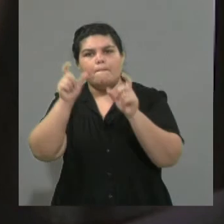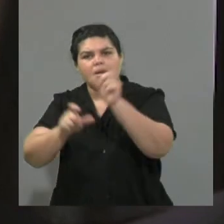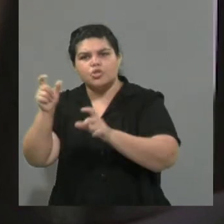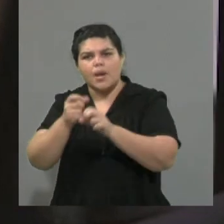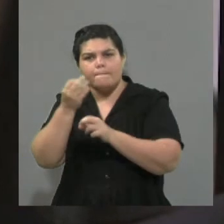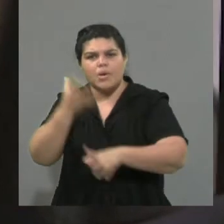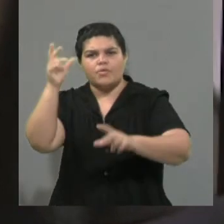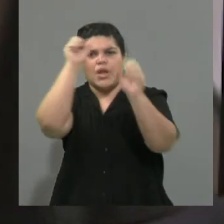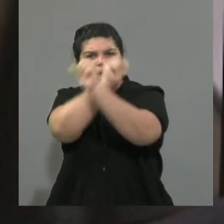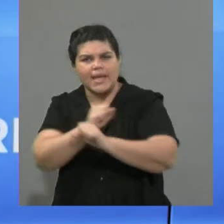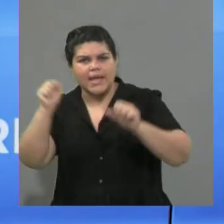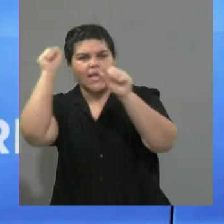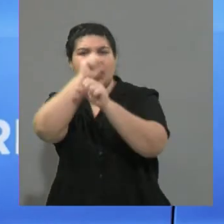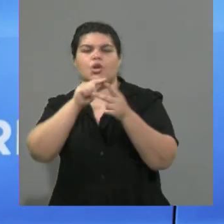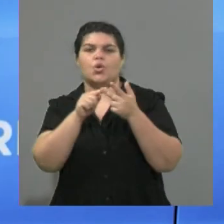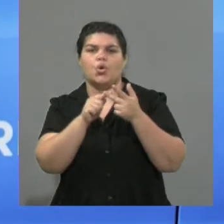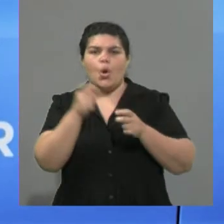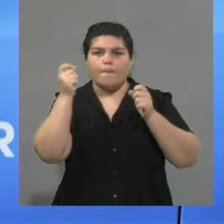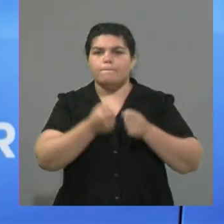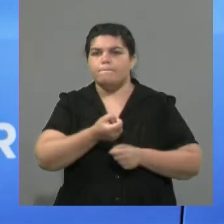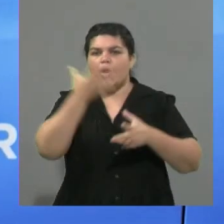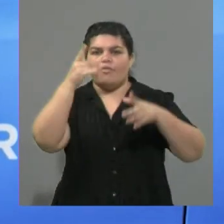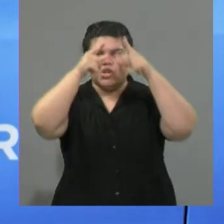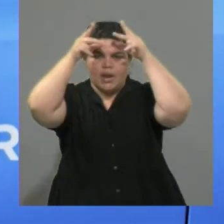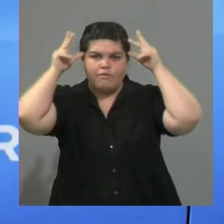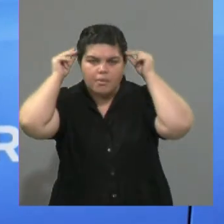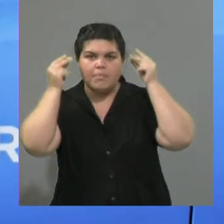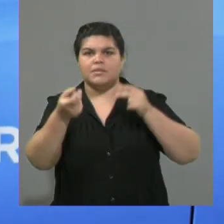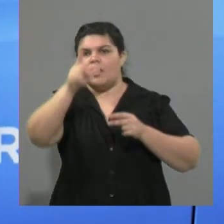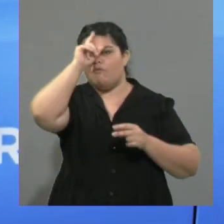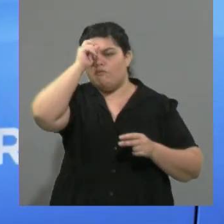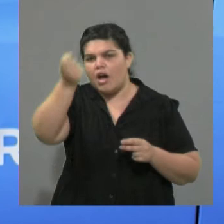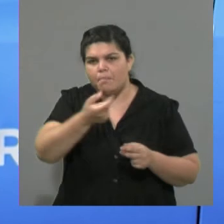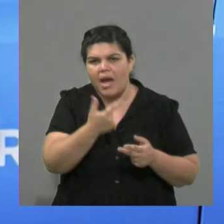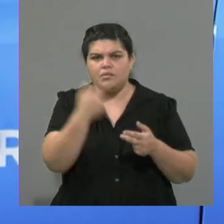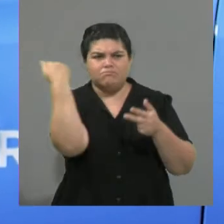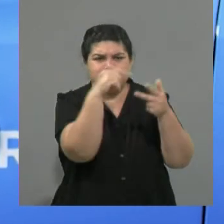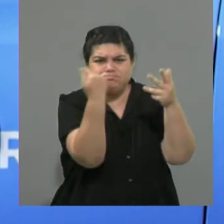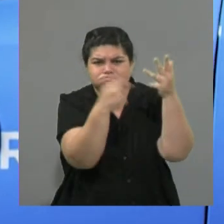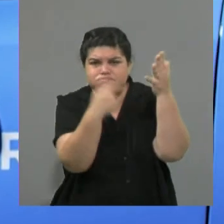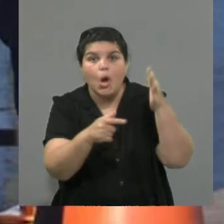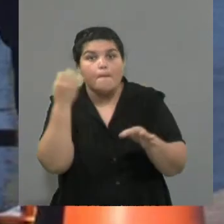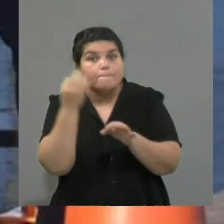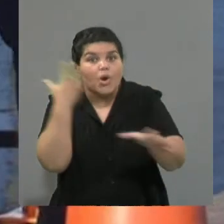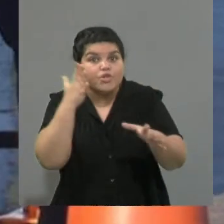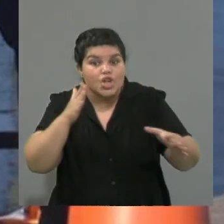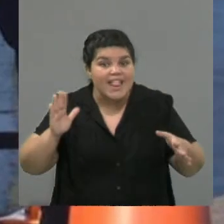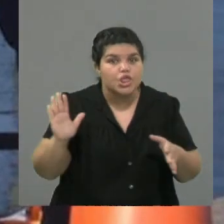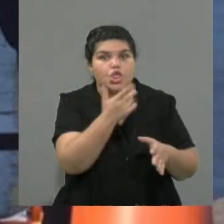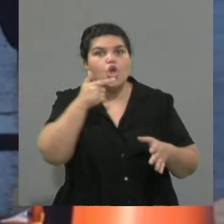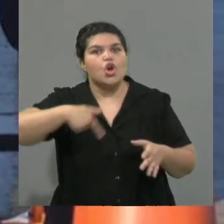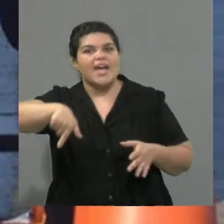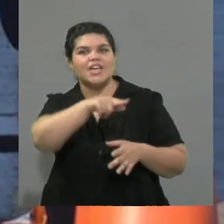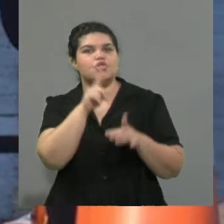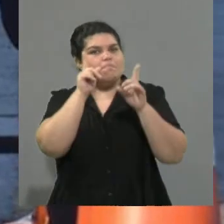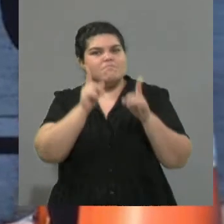ingeniería, nuestros profesionales de la enfermería, de la farmacia, en todos los ámbitos juega la inseguridad